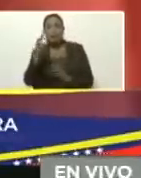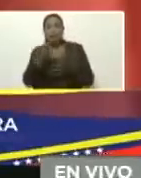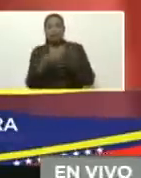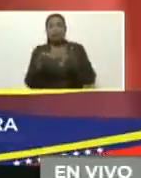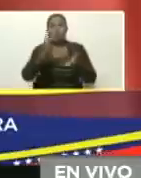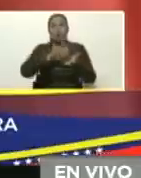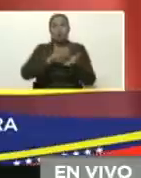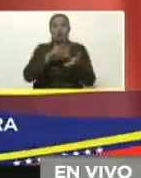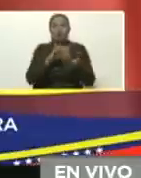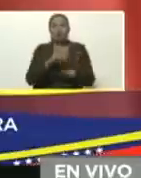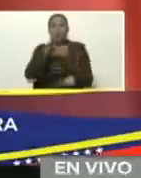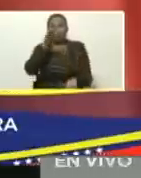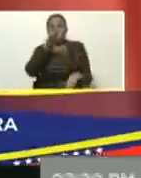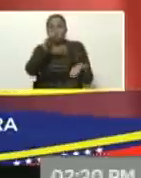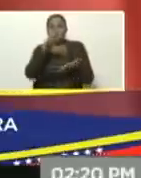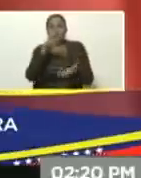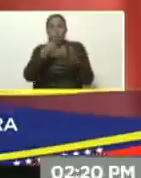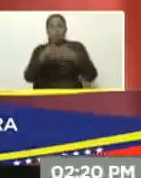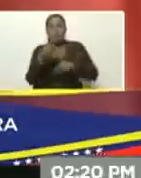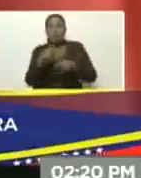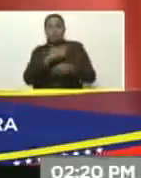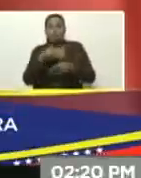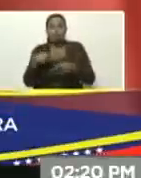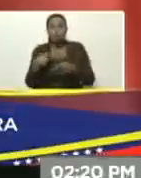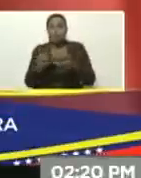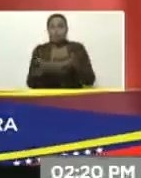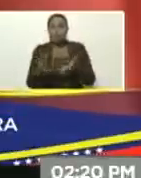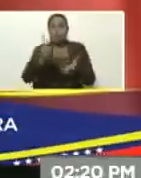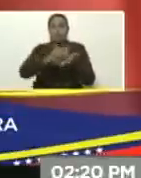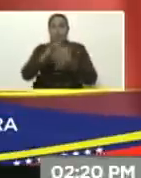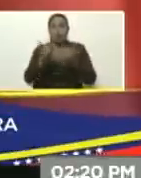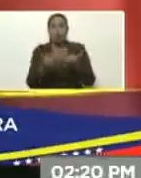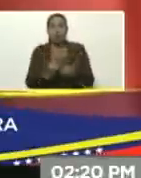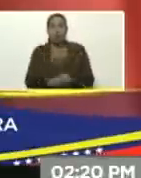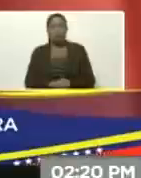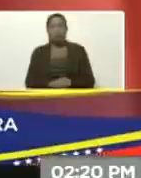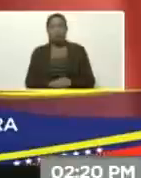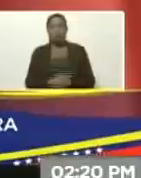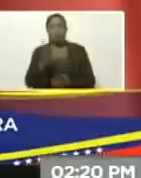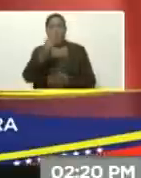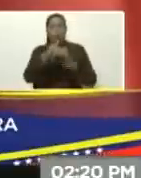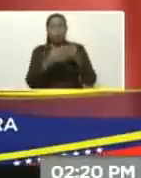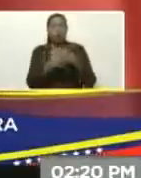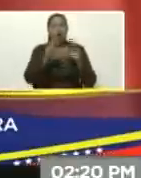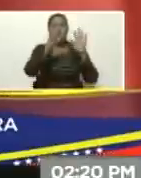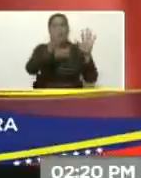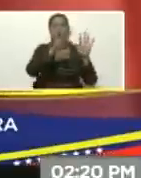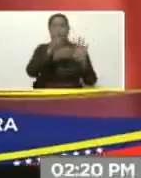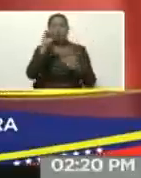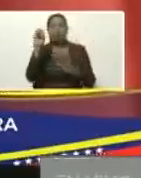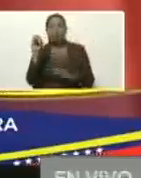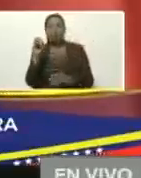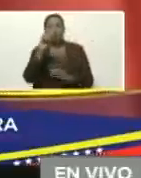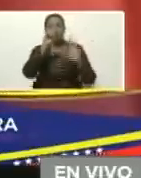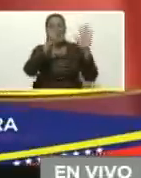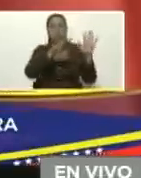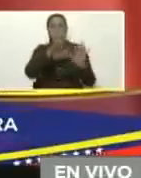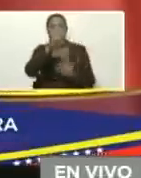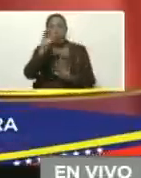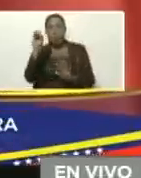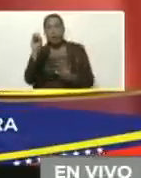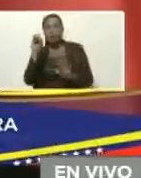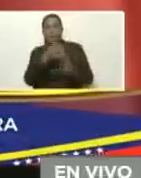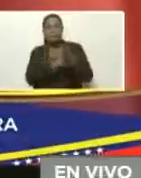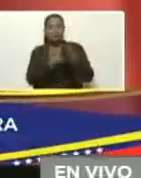duplicado este volumen de comercio y ahora hemos triplicado esta cifra, llegando a 850 millones